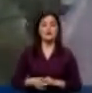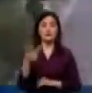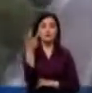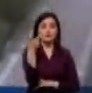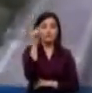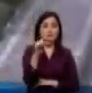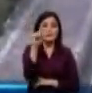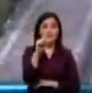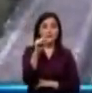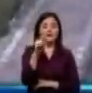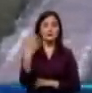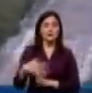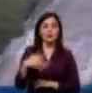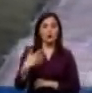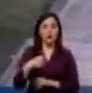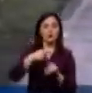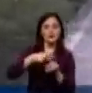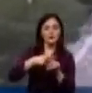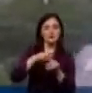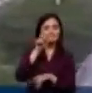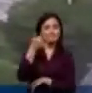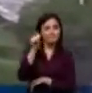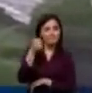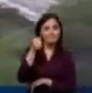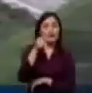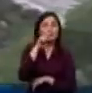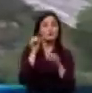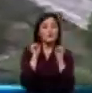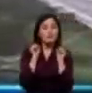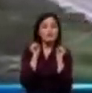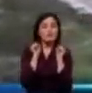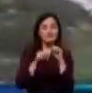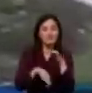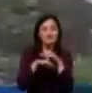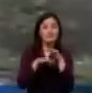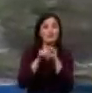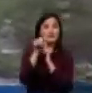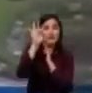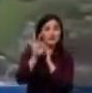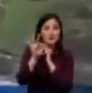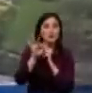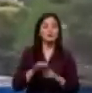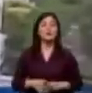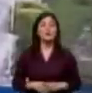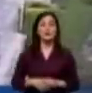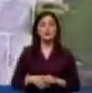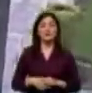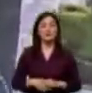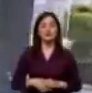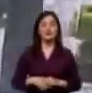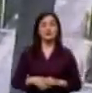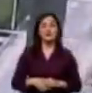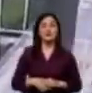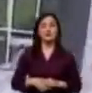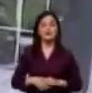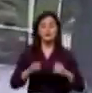tiene 13 grados centígrados en este momento. La mínima para hoy es de 10, friecito, y una máxima de 19 grados. Regresamos